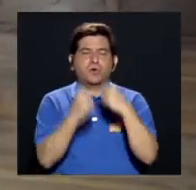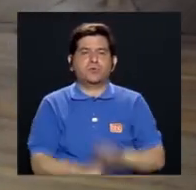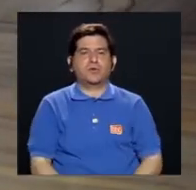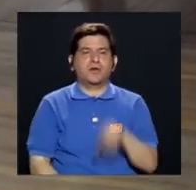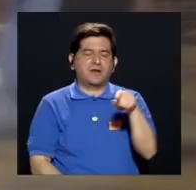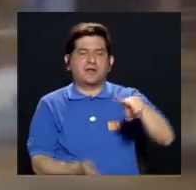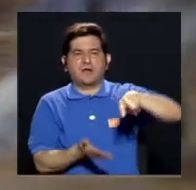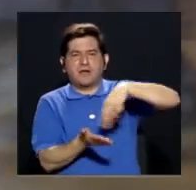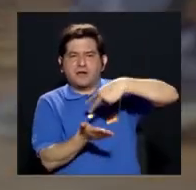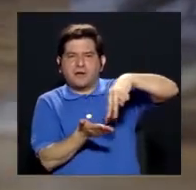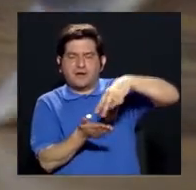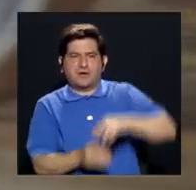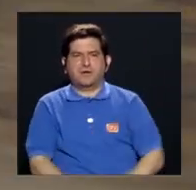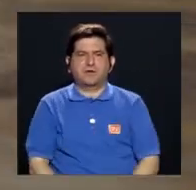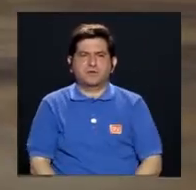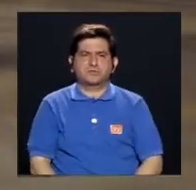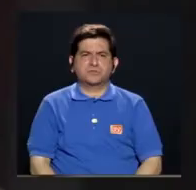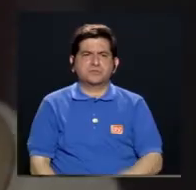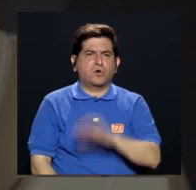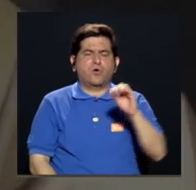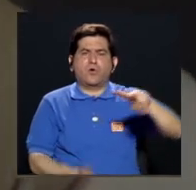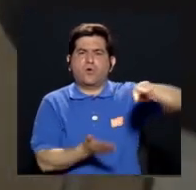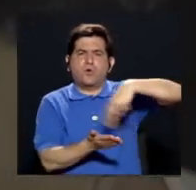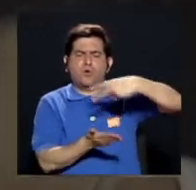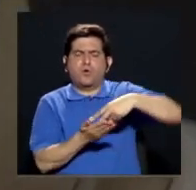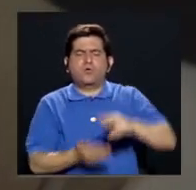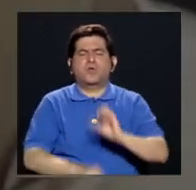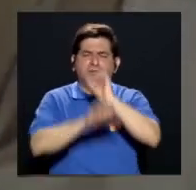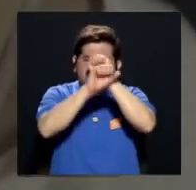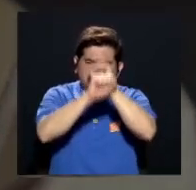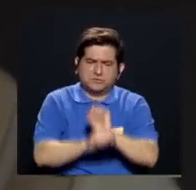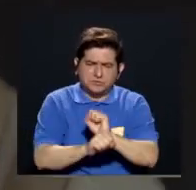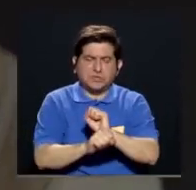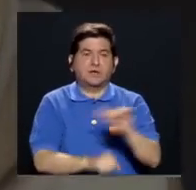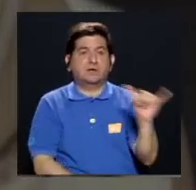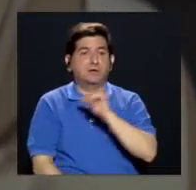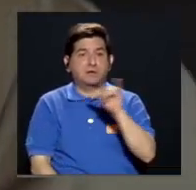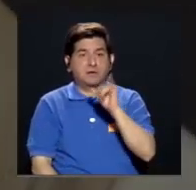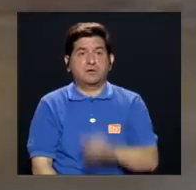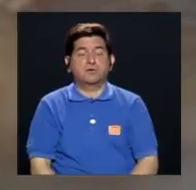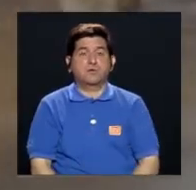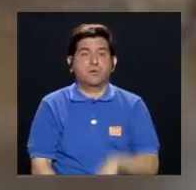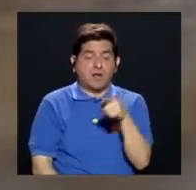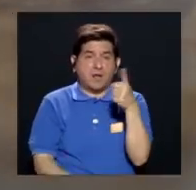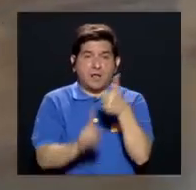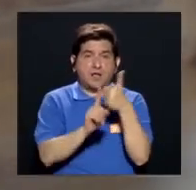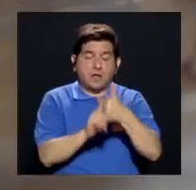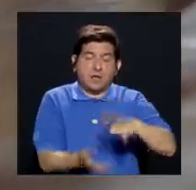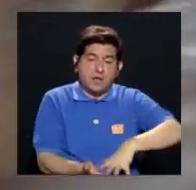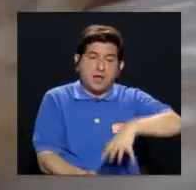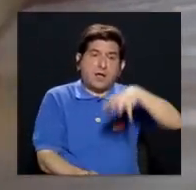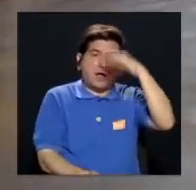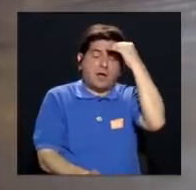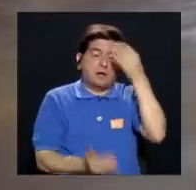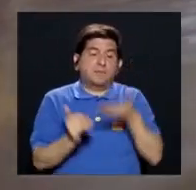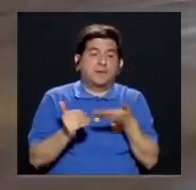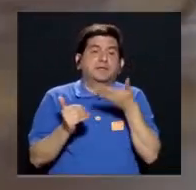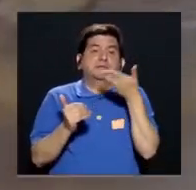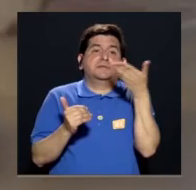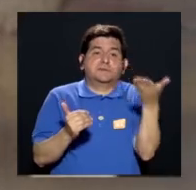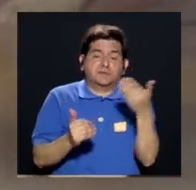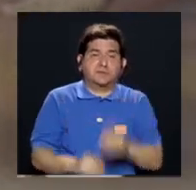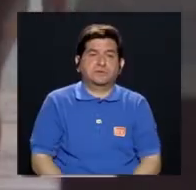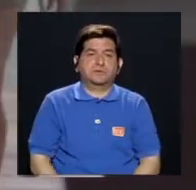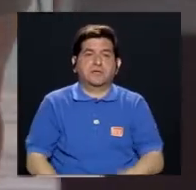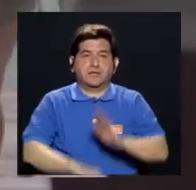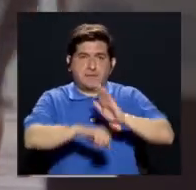danzar, y no solamente la danza folclórica, sino que además ellos aprenden de elementos